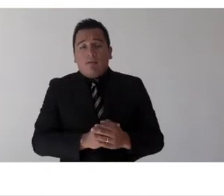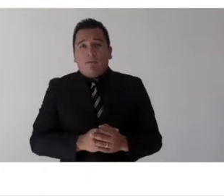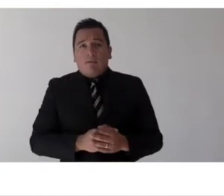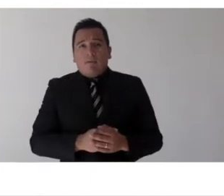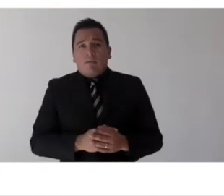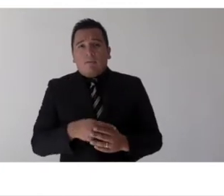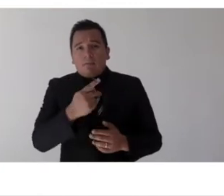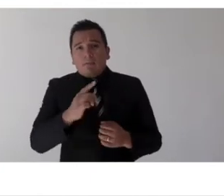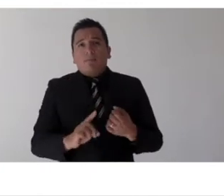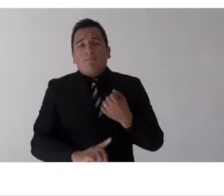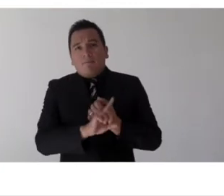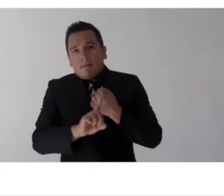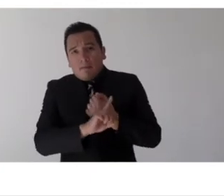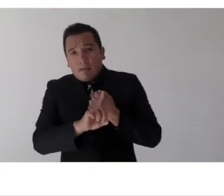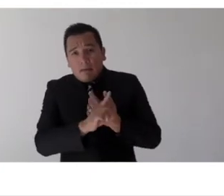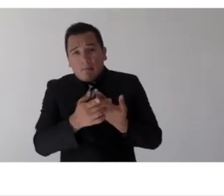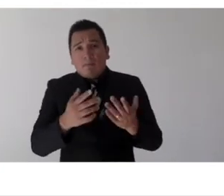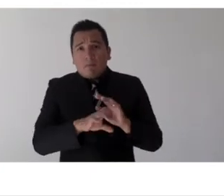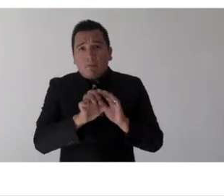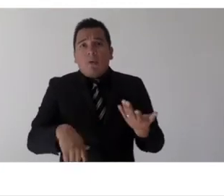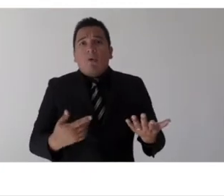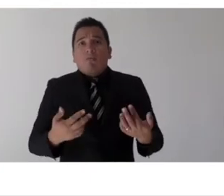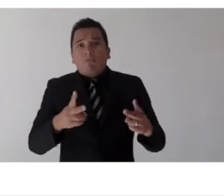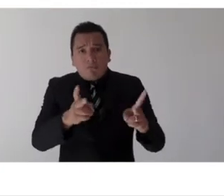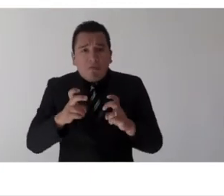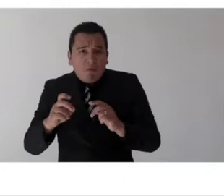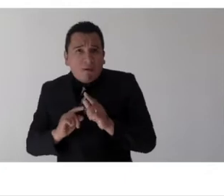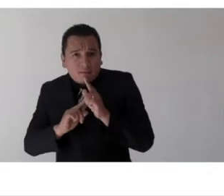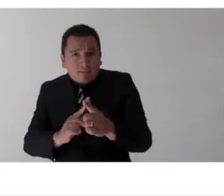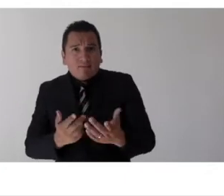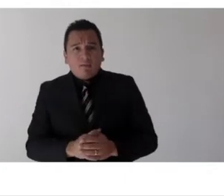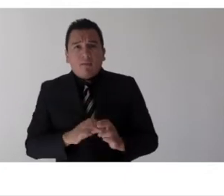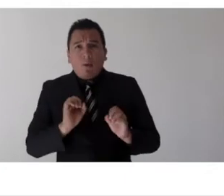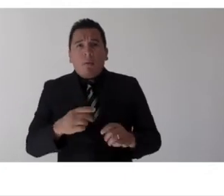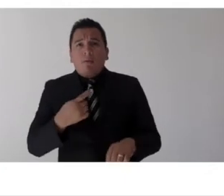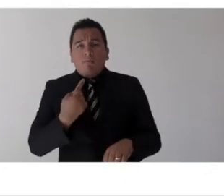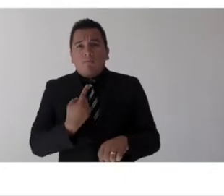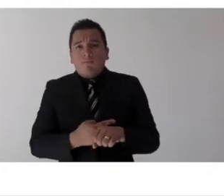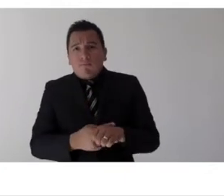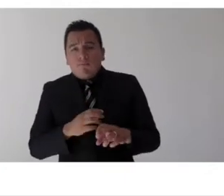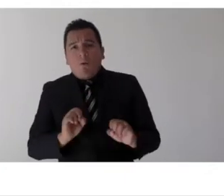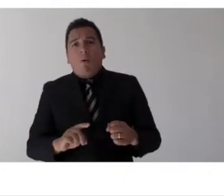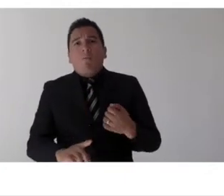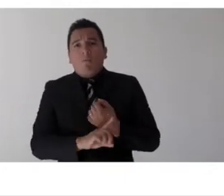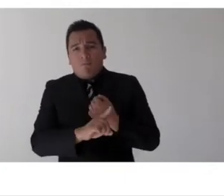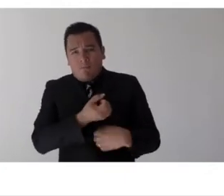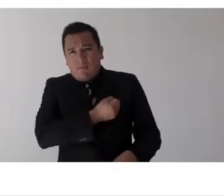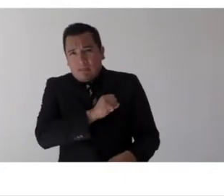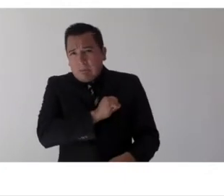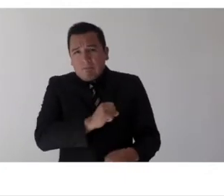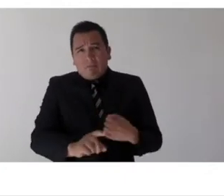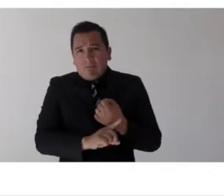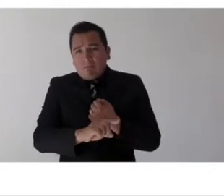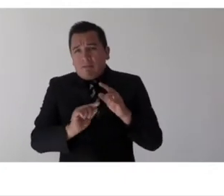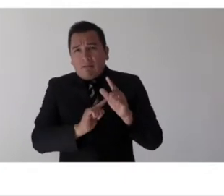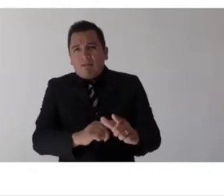Los problemas de inseguridad ahí seguían, los problemas de pobreza seguían, y no solo seguían, sino se habían acrecentado en los últimos años. Y lo que no entendíamos